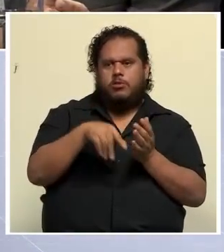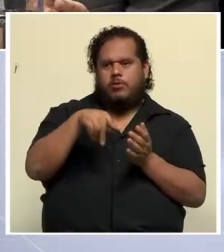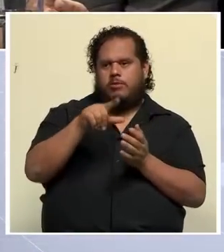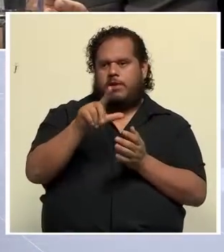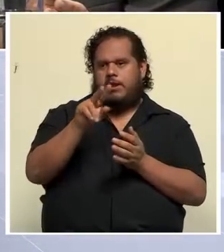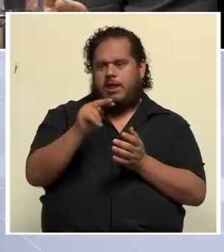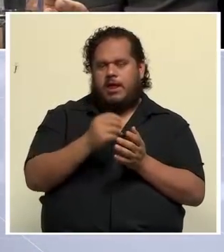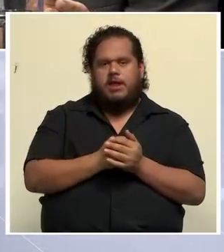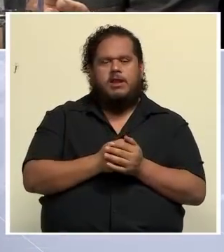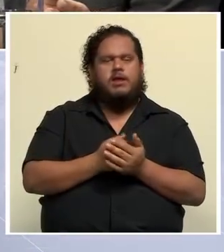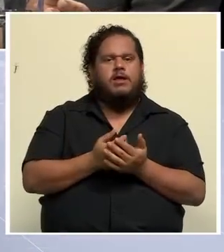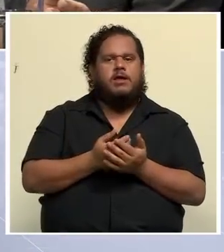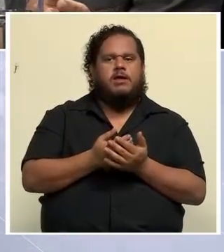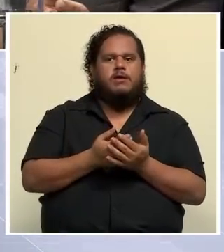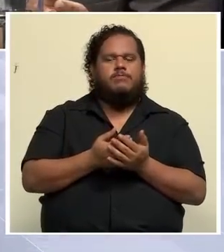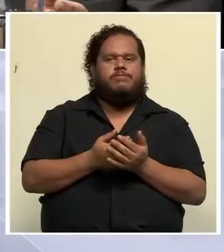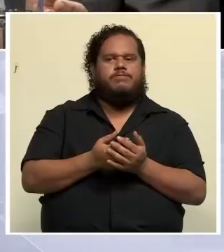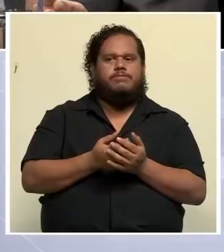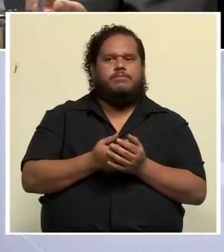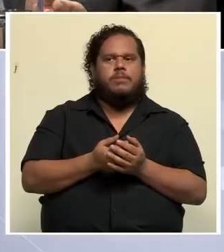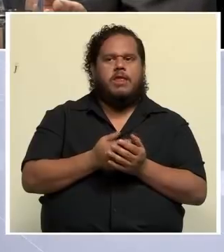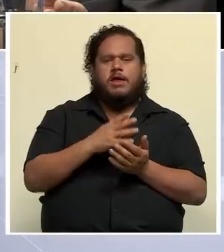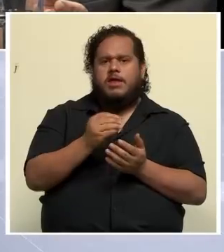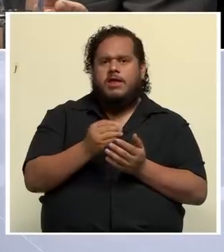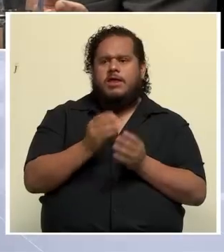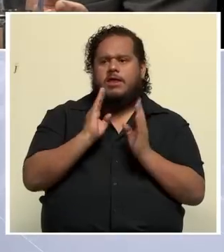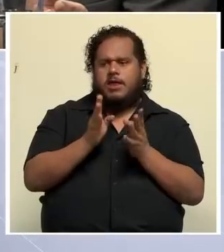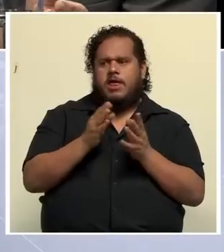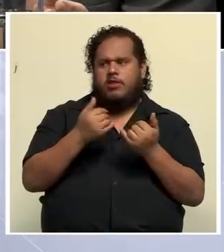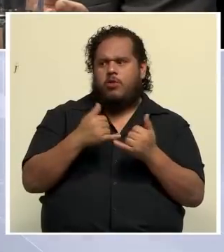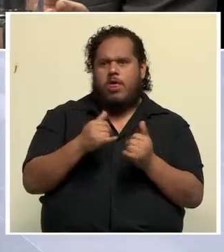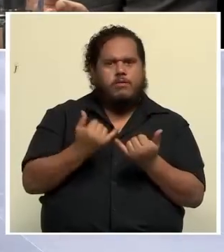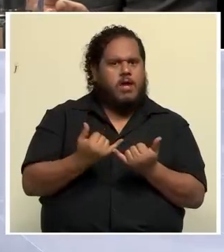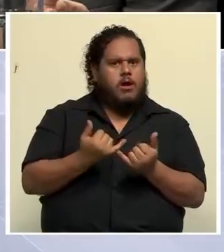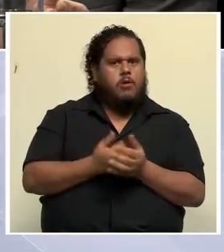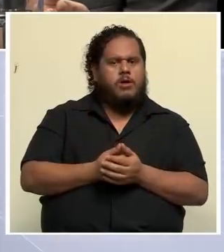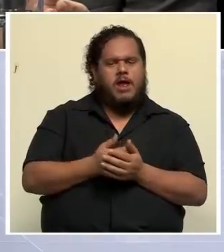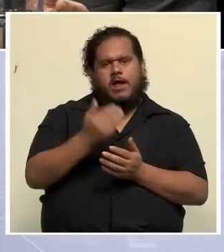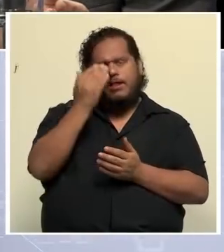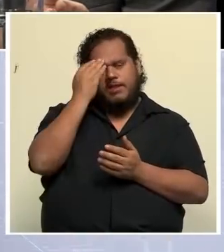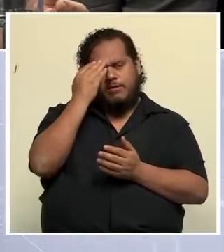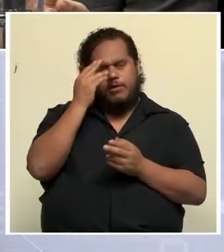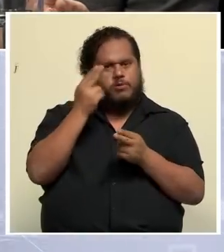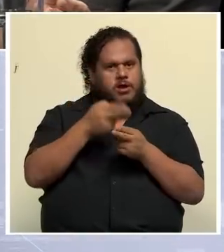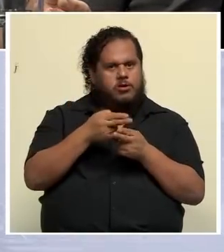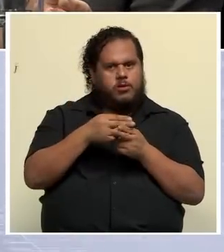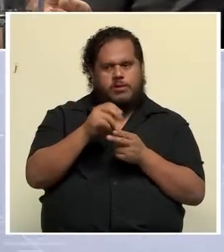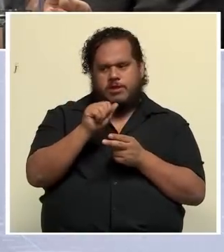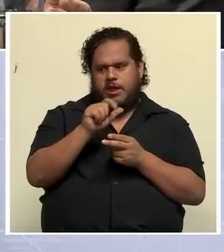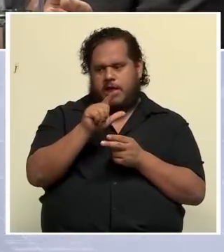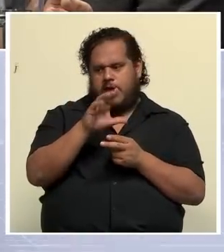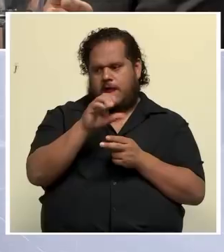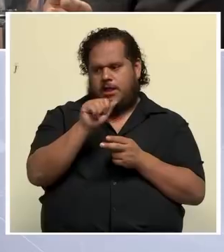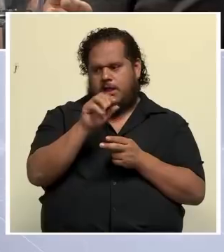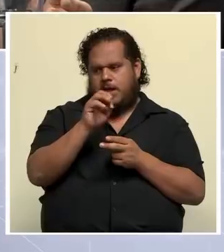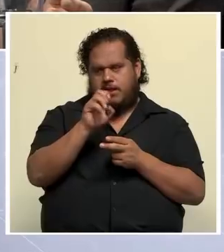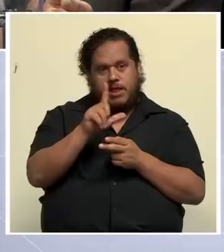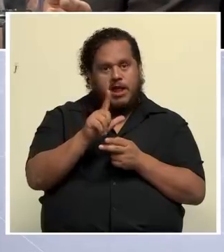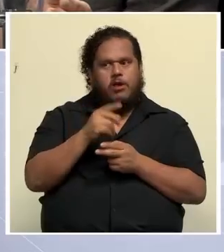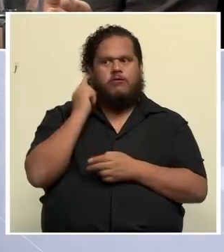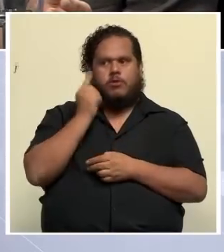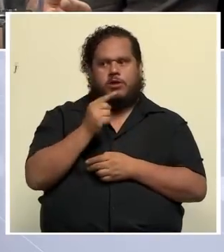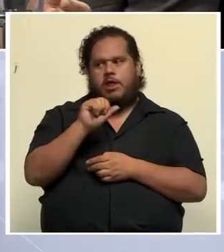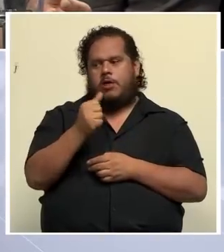Liberación Nacional, y quedan aún ahora, sabiendo incluso que que Alcatel fue condenada en